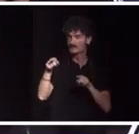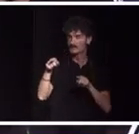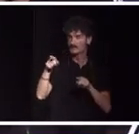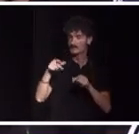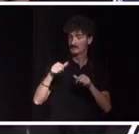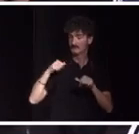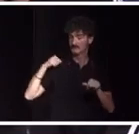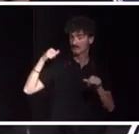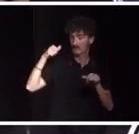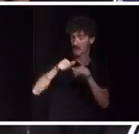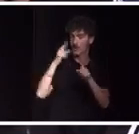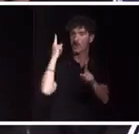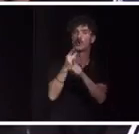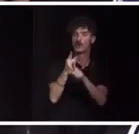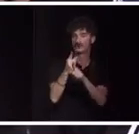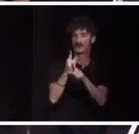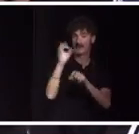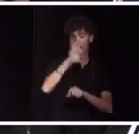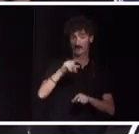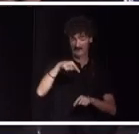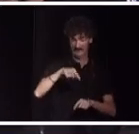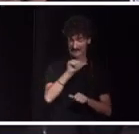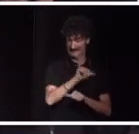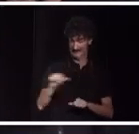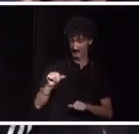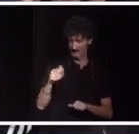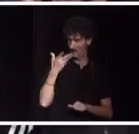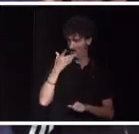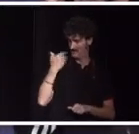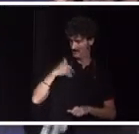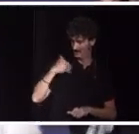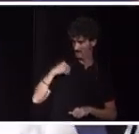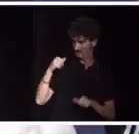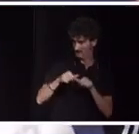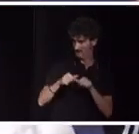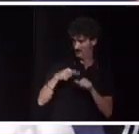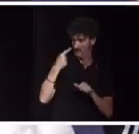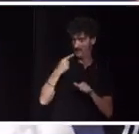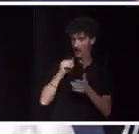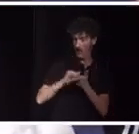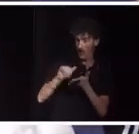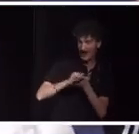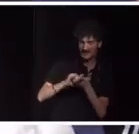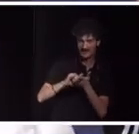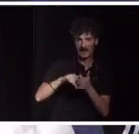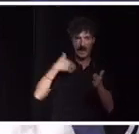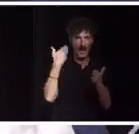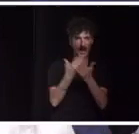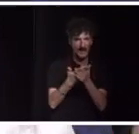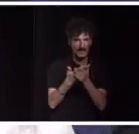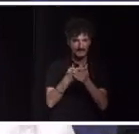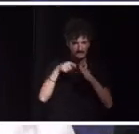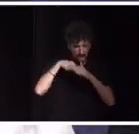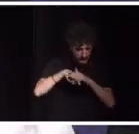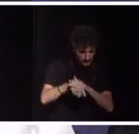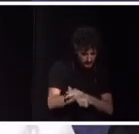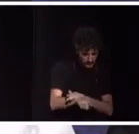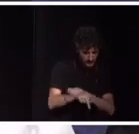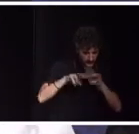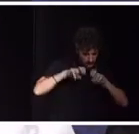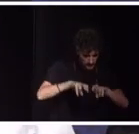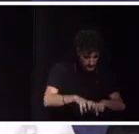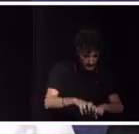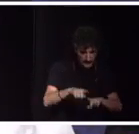todo lo que han hecho contra Podemos. Esta semana mismo hemos conocido nuevos WhatsApps que demuestran hasta dónde llegaron las cloacas.